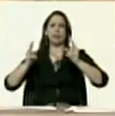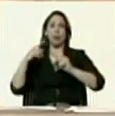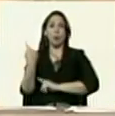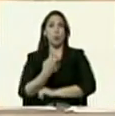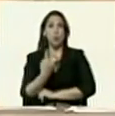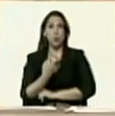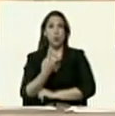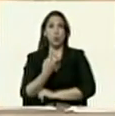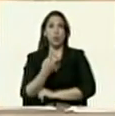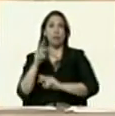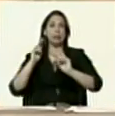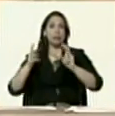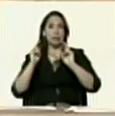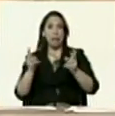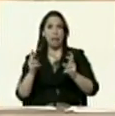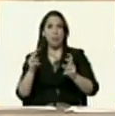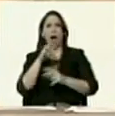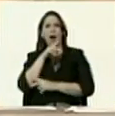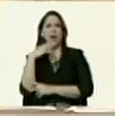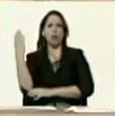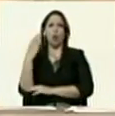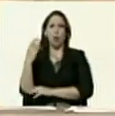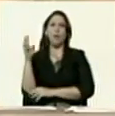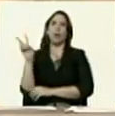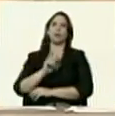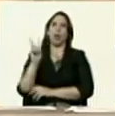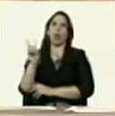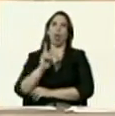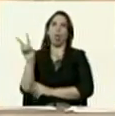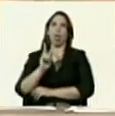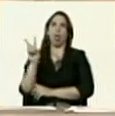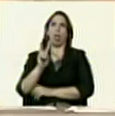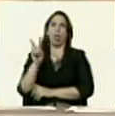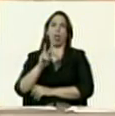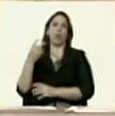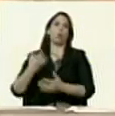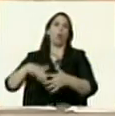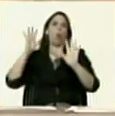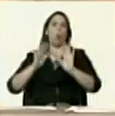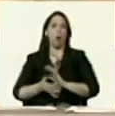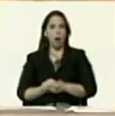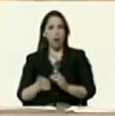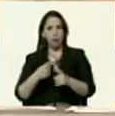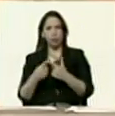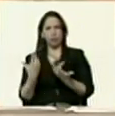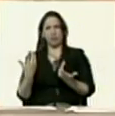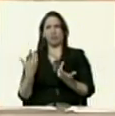hablan en Colombia es Venezuela, Venezuela, Venezuela, Venezuela. Entonces ahí estaba